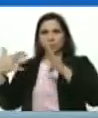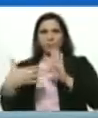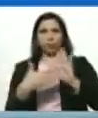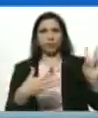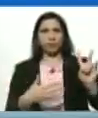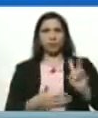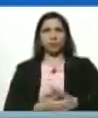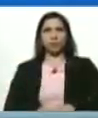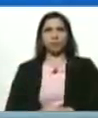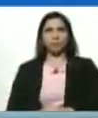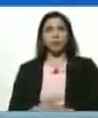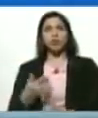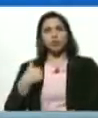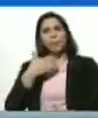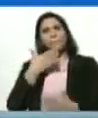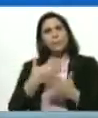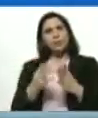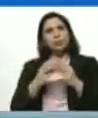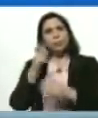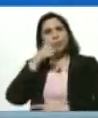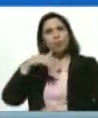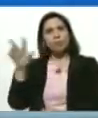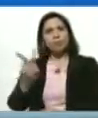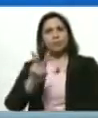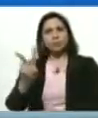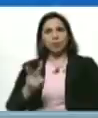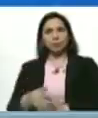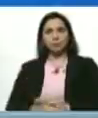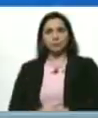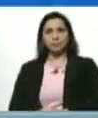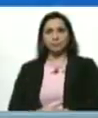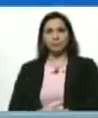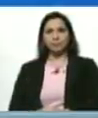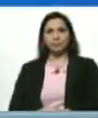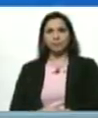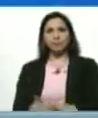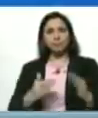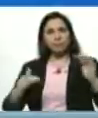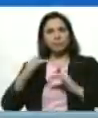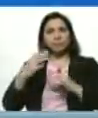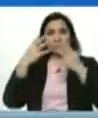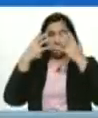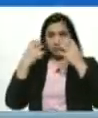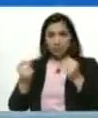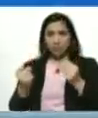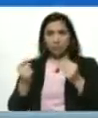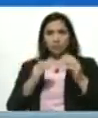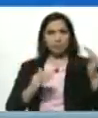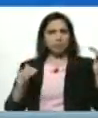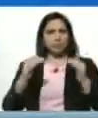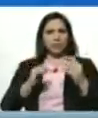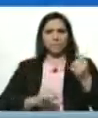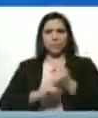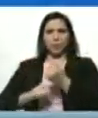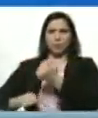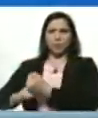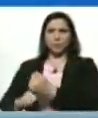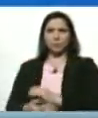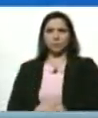yo le pido a toda la población venezolano su máxima comprensión su máximo apoyo